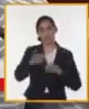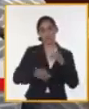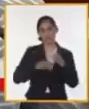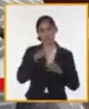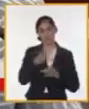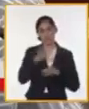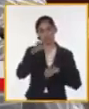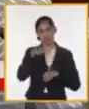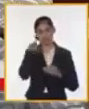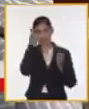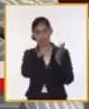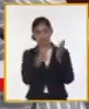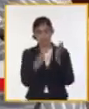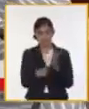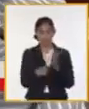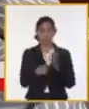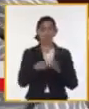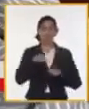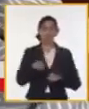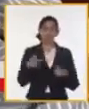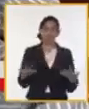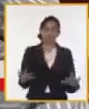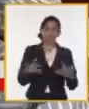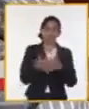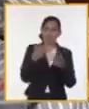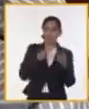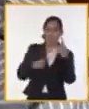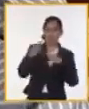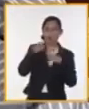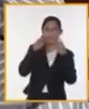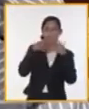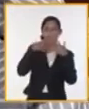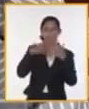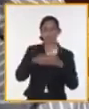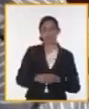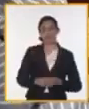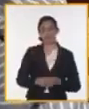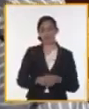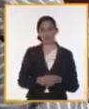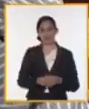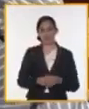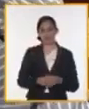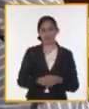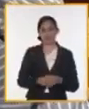esa descripción no referirme y apuntar algunos elementos adicionales. Primero,